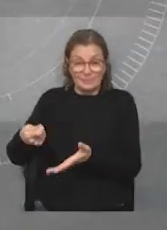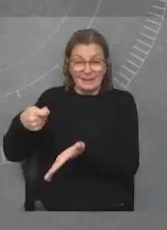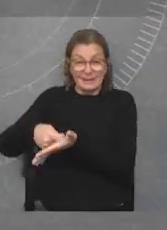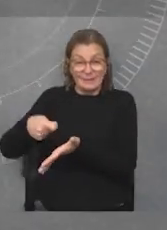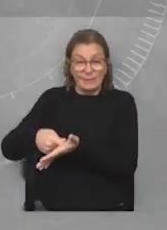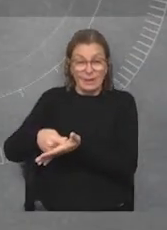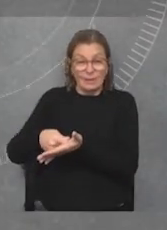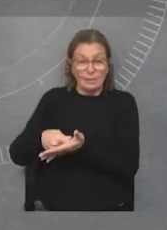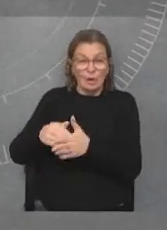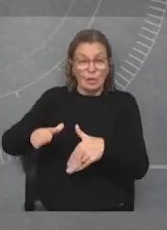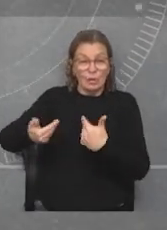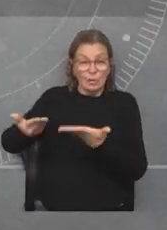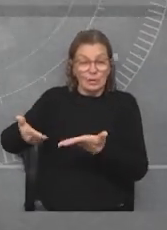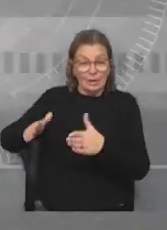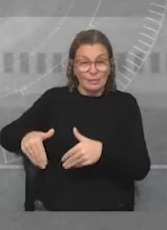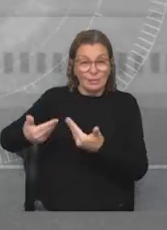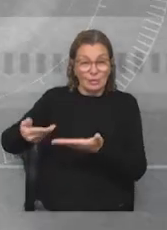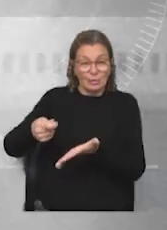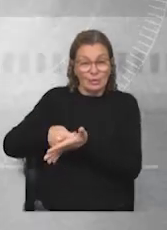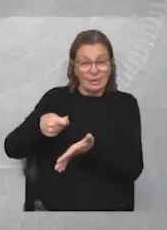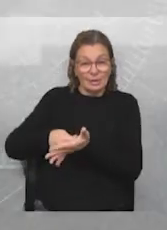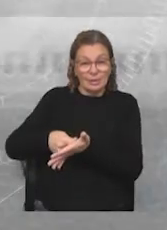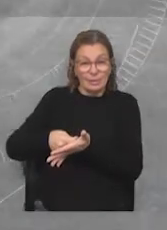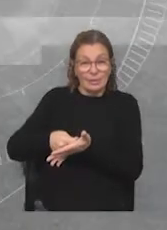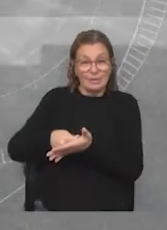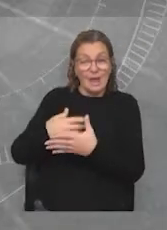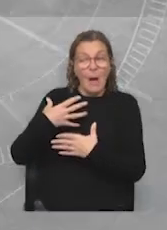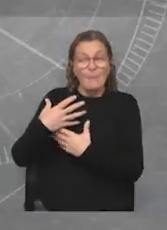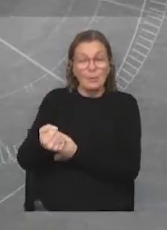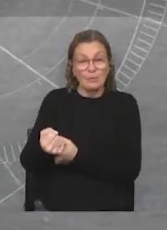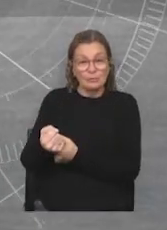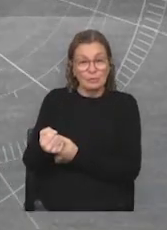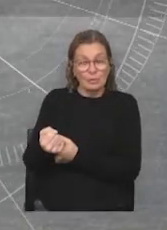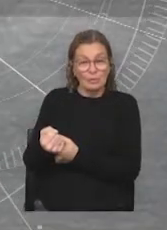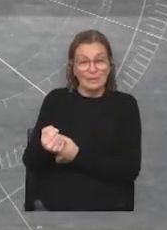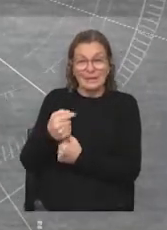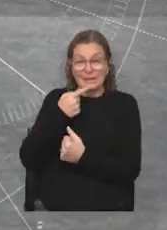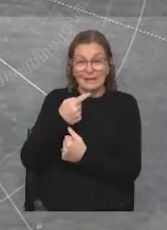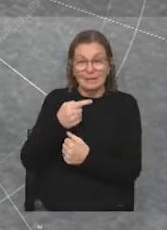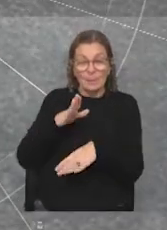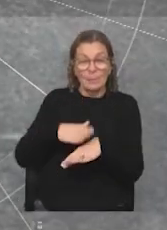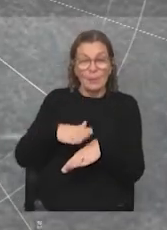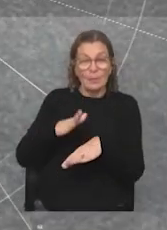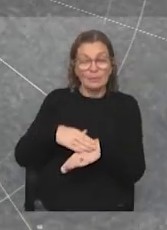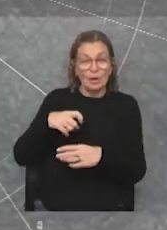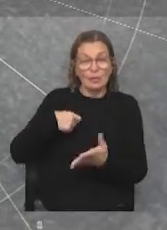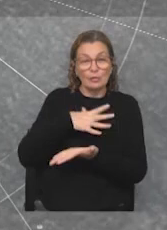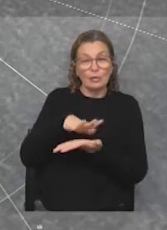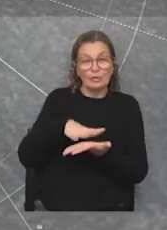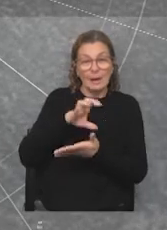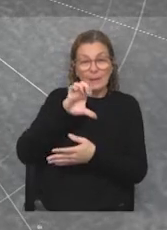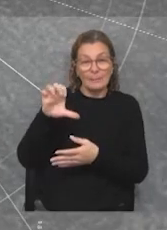las famosas donaciones o dinero de esponsere bajo la denominada responsabilidad social